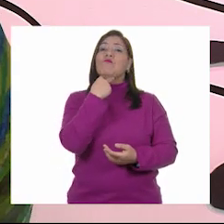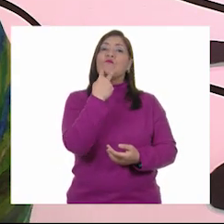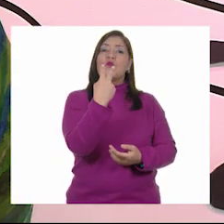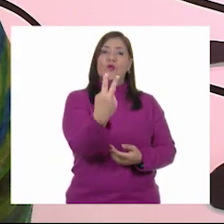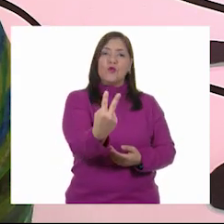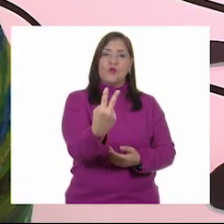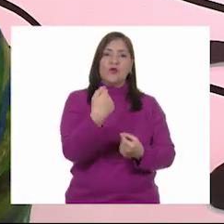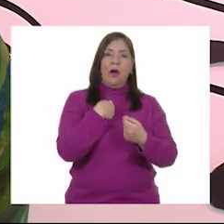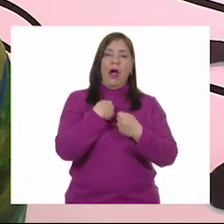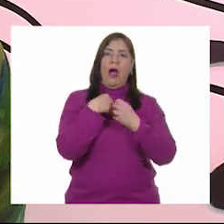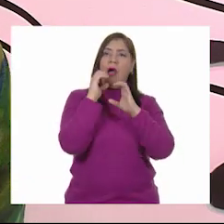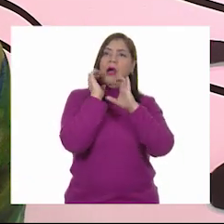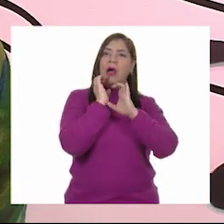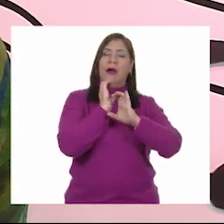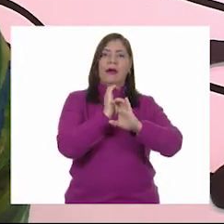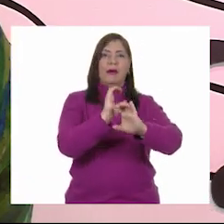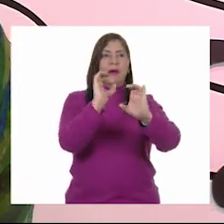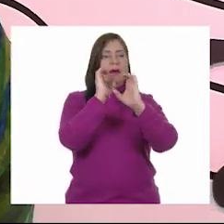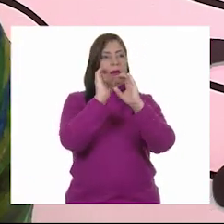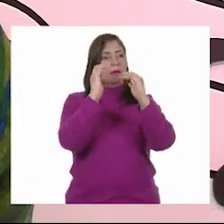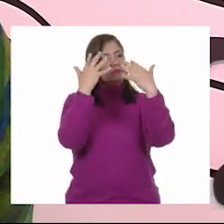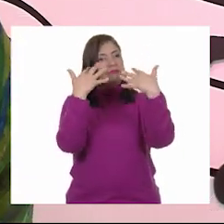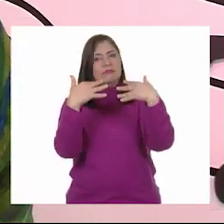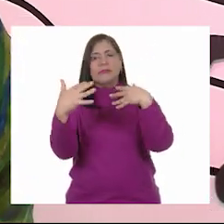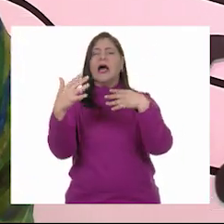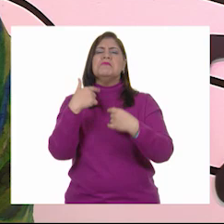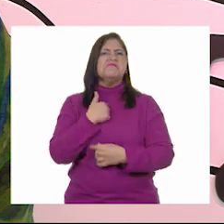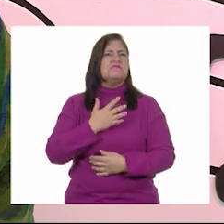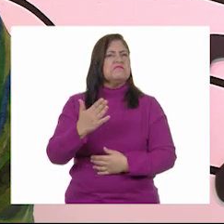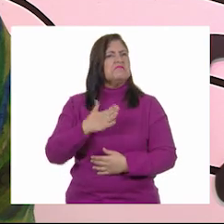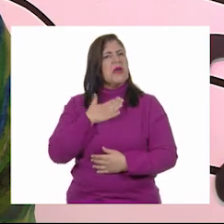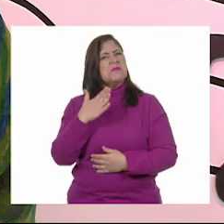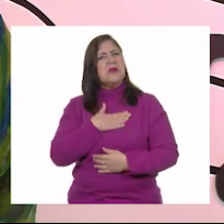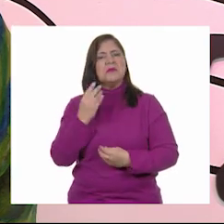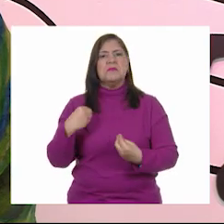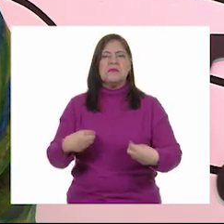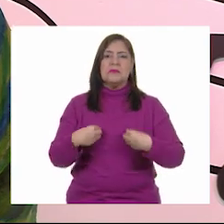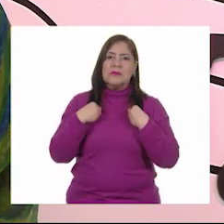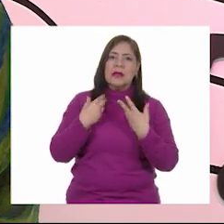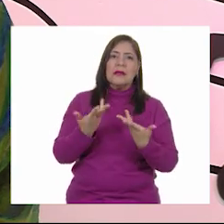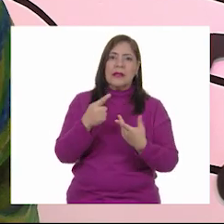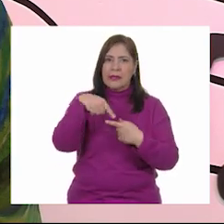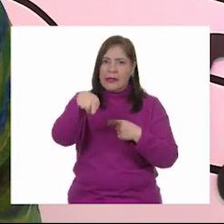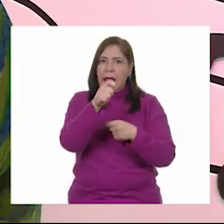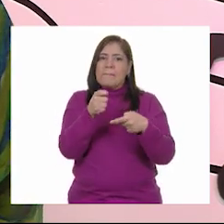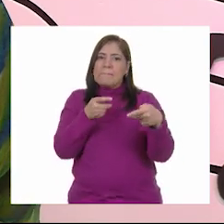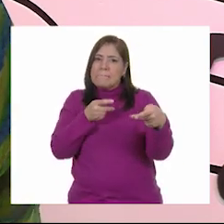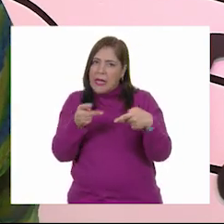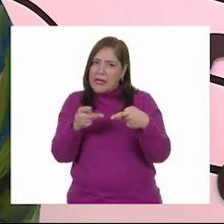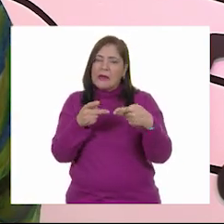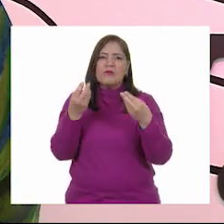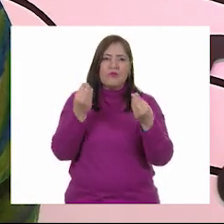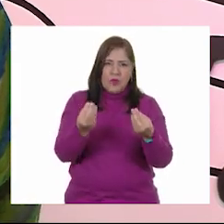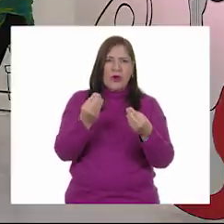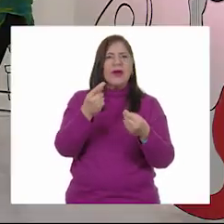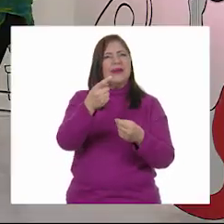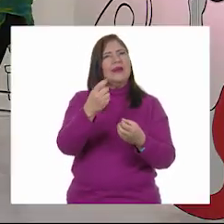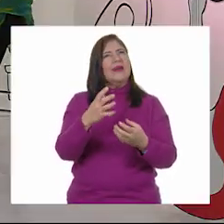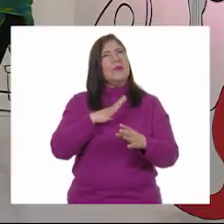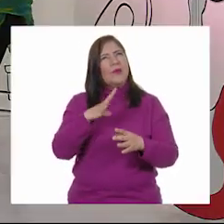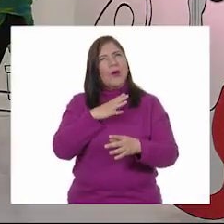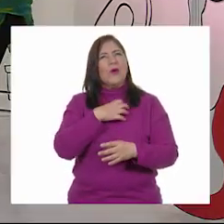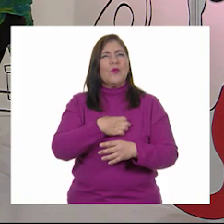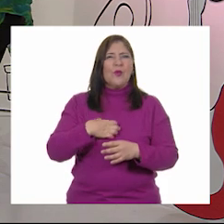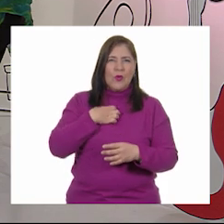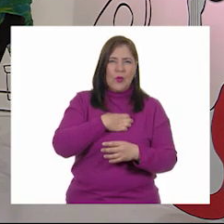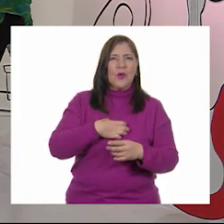mundo y disfrutar la vida. Entonces, sigan sus sueños, por favor, y prepárense mucho y disfruten la preparación, porque la